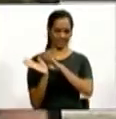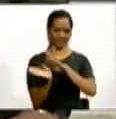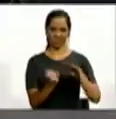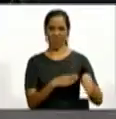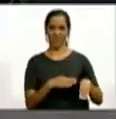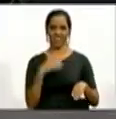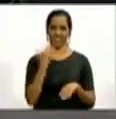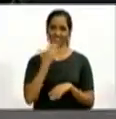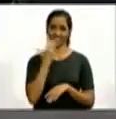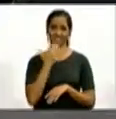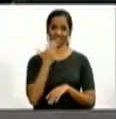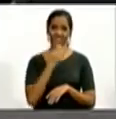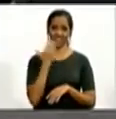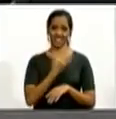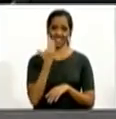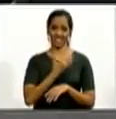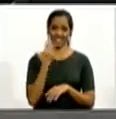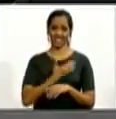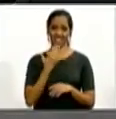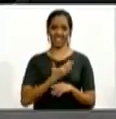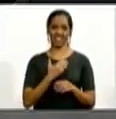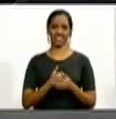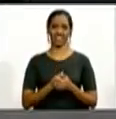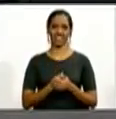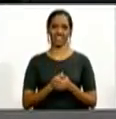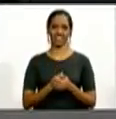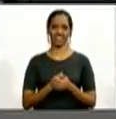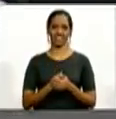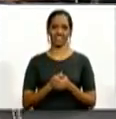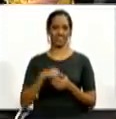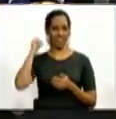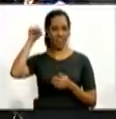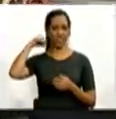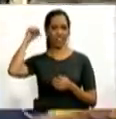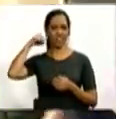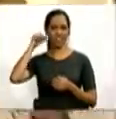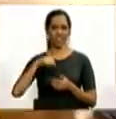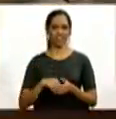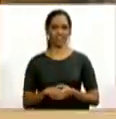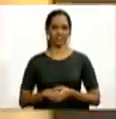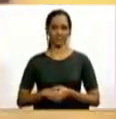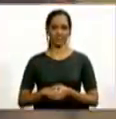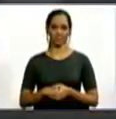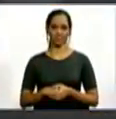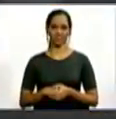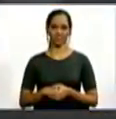Pasa el video, vale. Aquí pasamos video. Por favor, señor director.